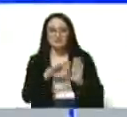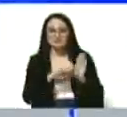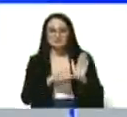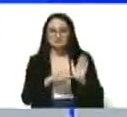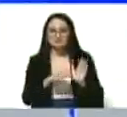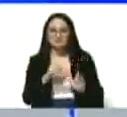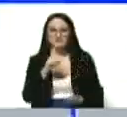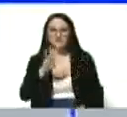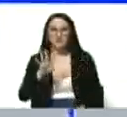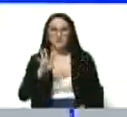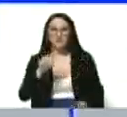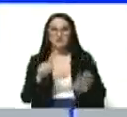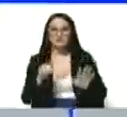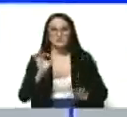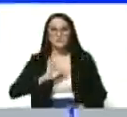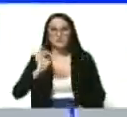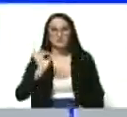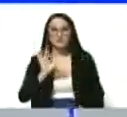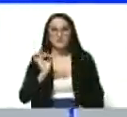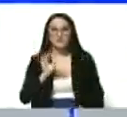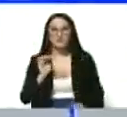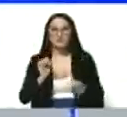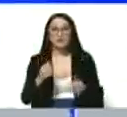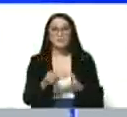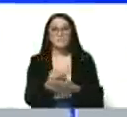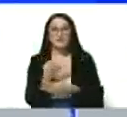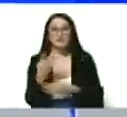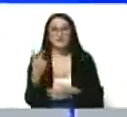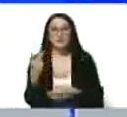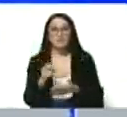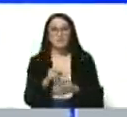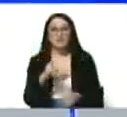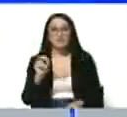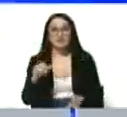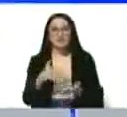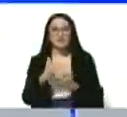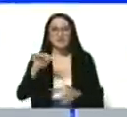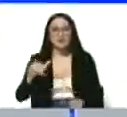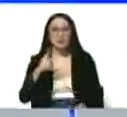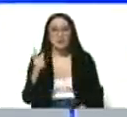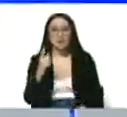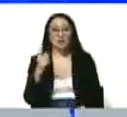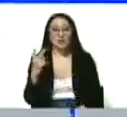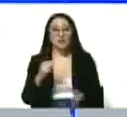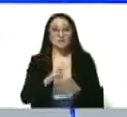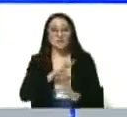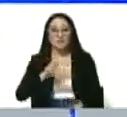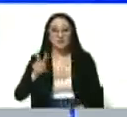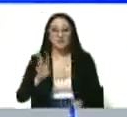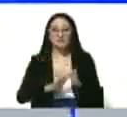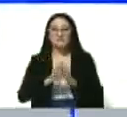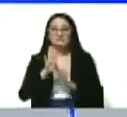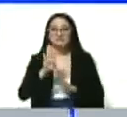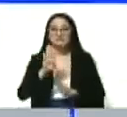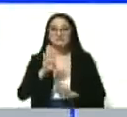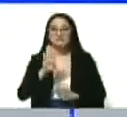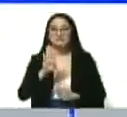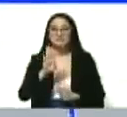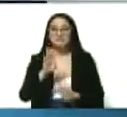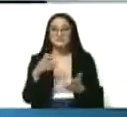acumulado de 146% desde el mes de mayo de 2020 hasta el mes de julio de 2022, superando así